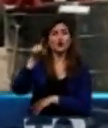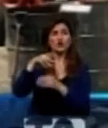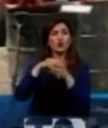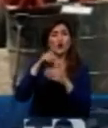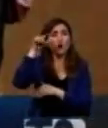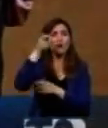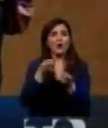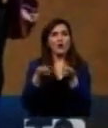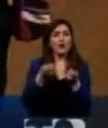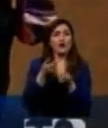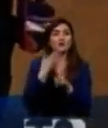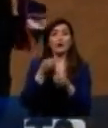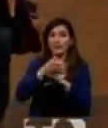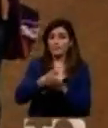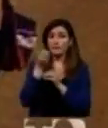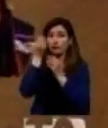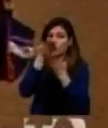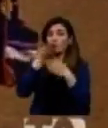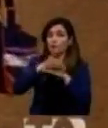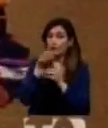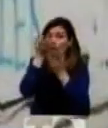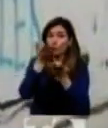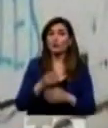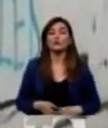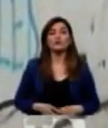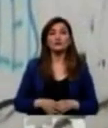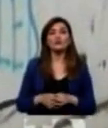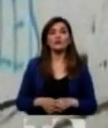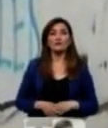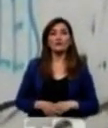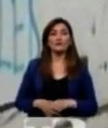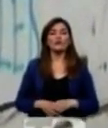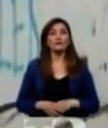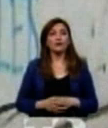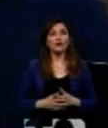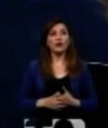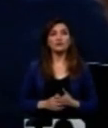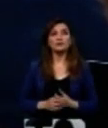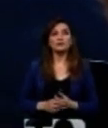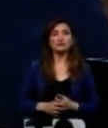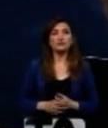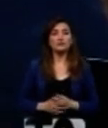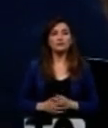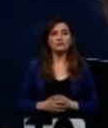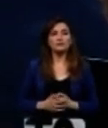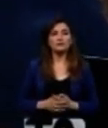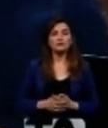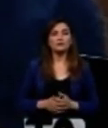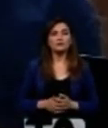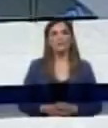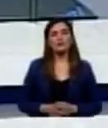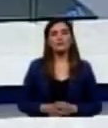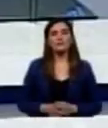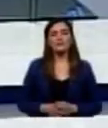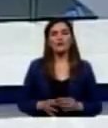la reconstrucción. Se lo contamos en una siguiente entrega. Con imágenes de Edison Choco, Carlos Acoto, 24